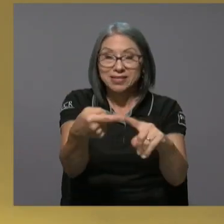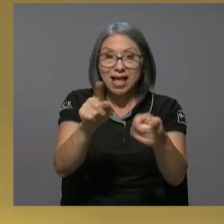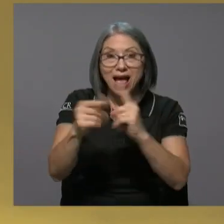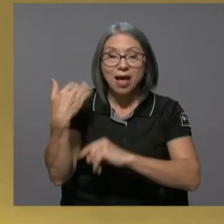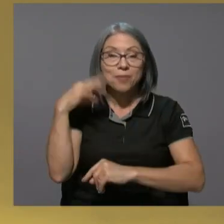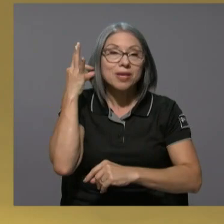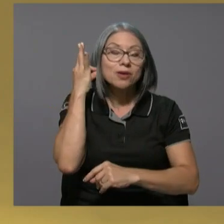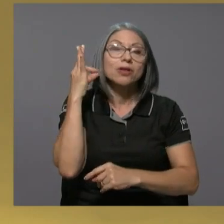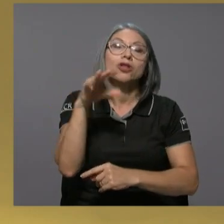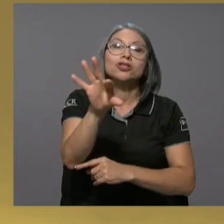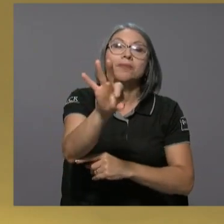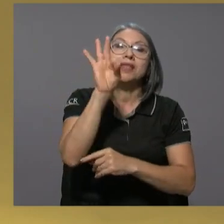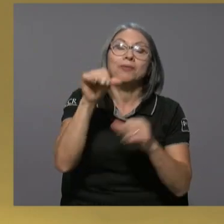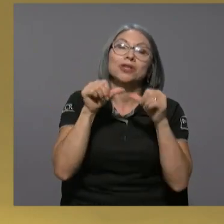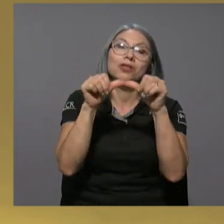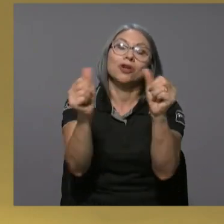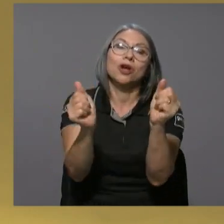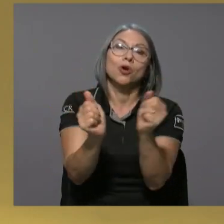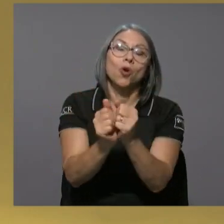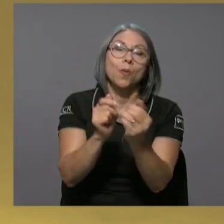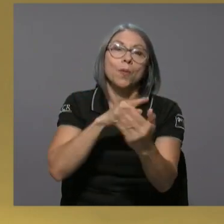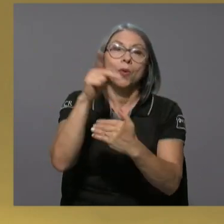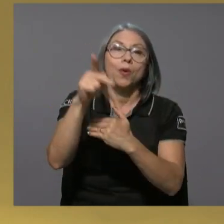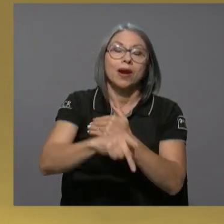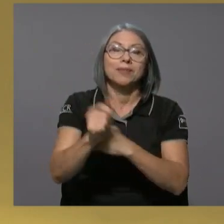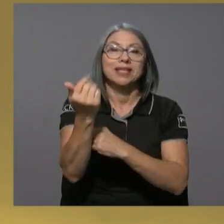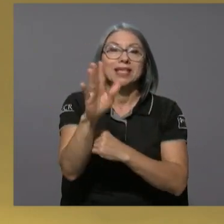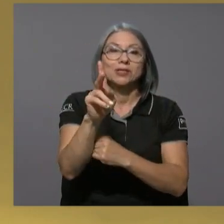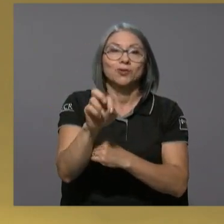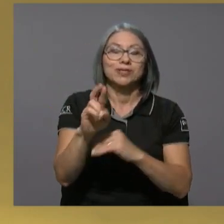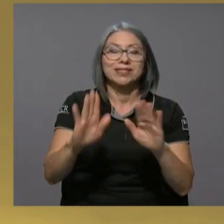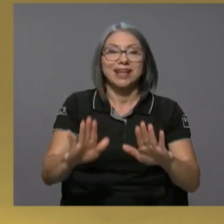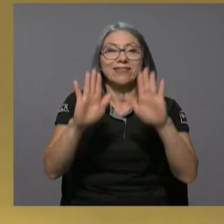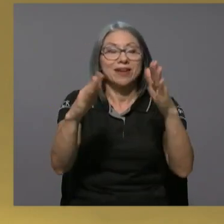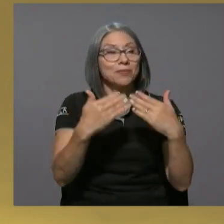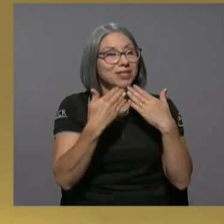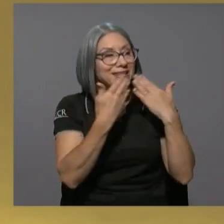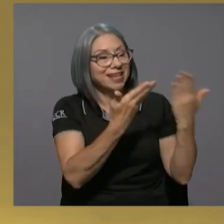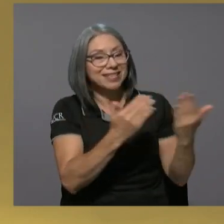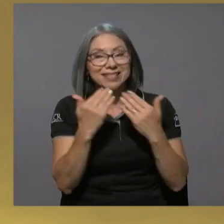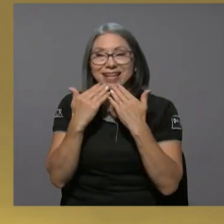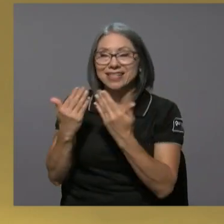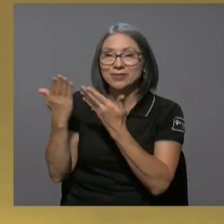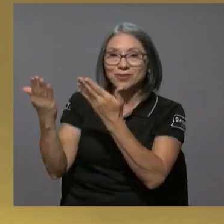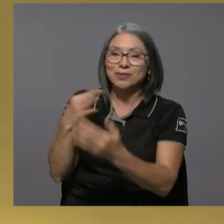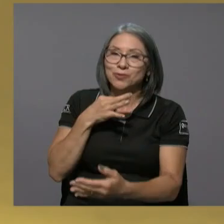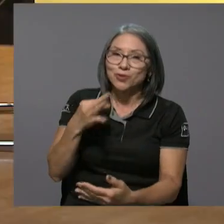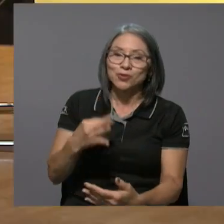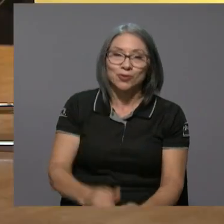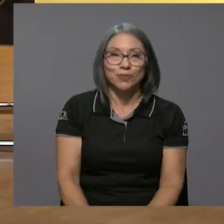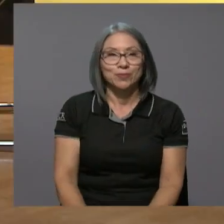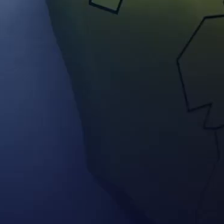queden con los espléndidos programas de 15 UCR. Muchas gracias, don Miguel. Bueno, gracias a ustedes, mucho gusto.